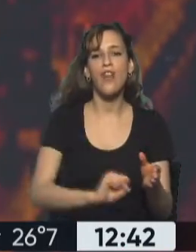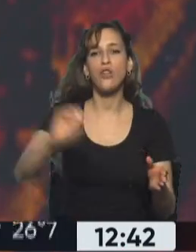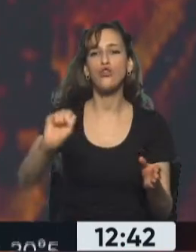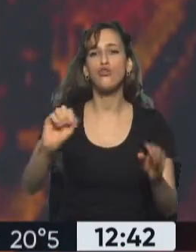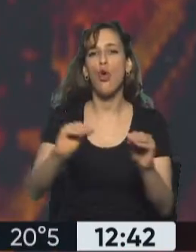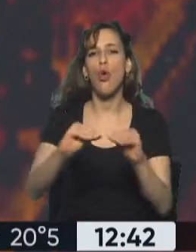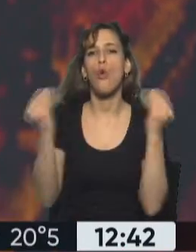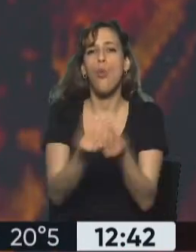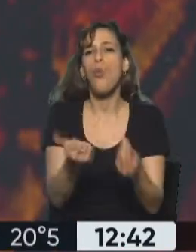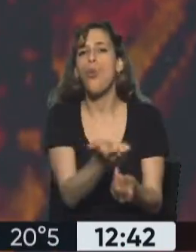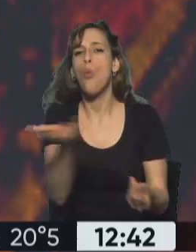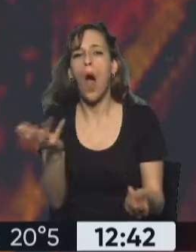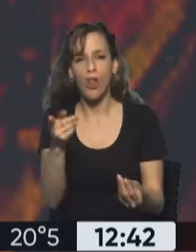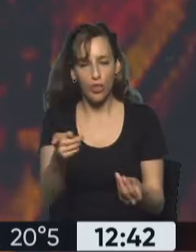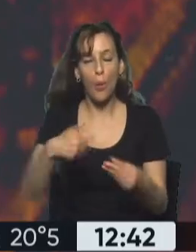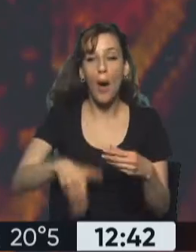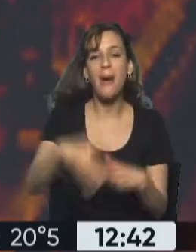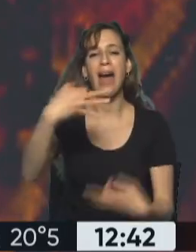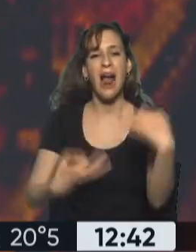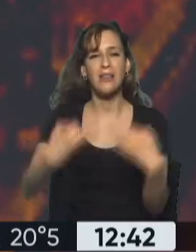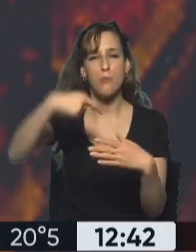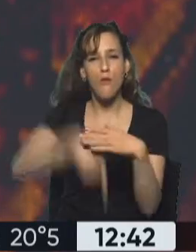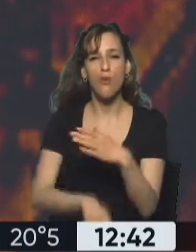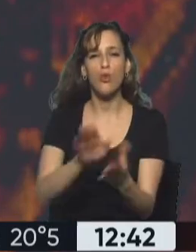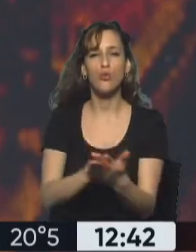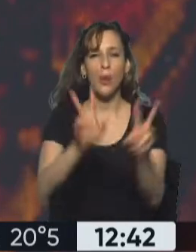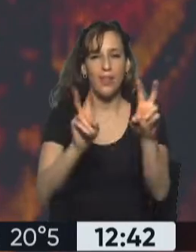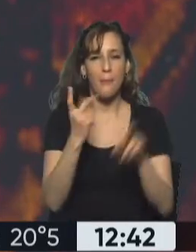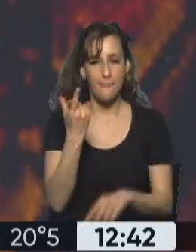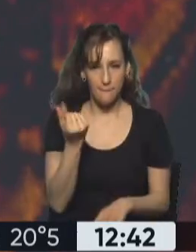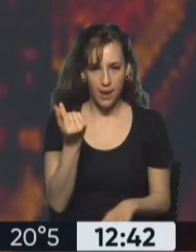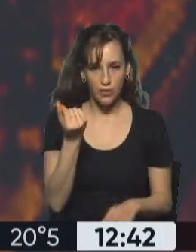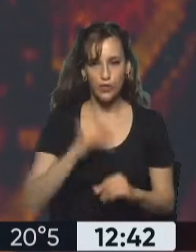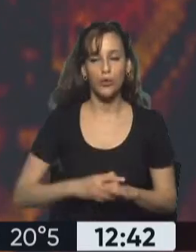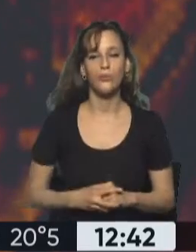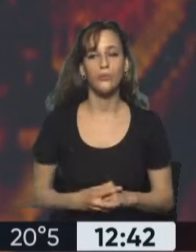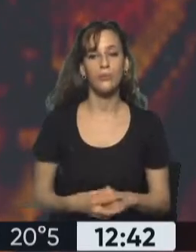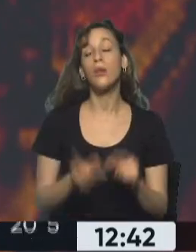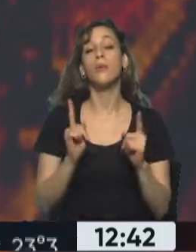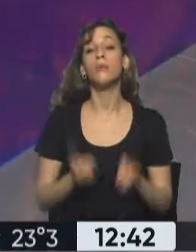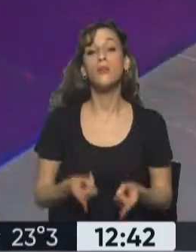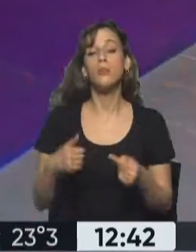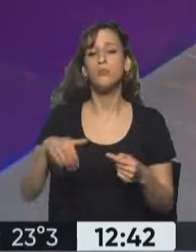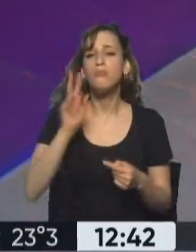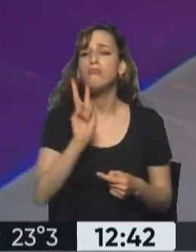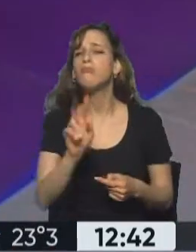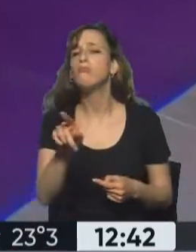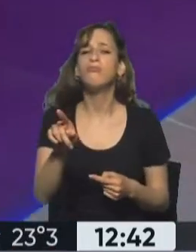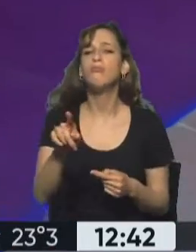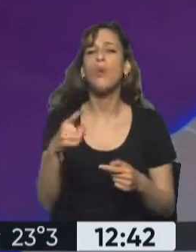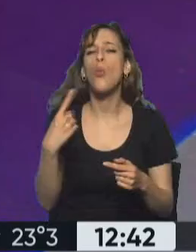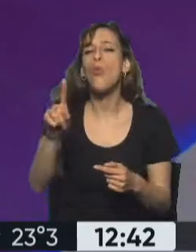análisis pertinente respecto de qué está pasando con los precios. A los efectos de esto que está ocurriendo, vamos a mirar cuáles son las